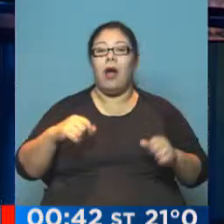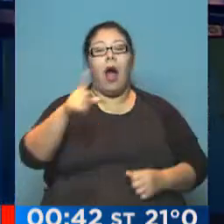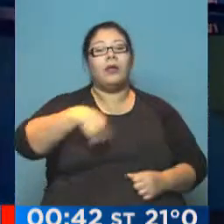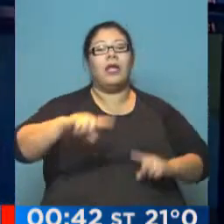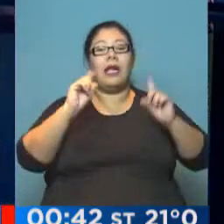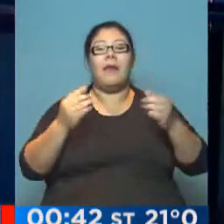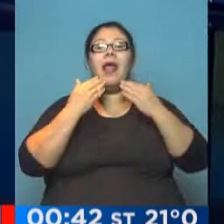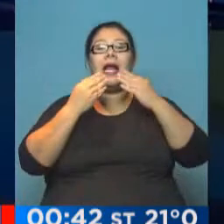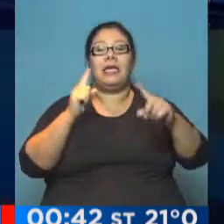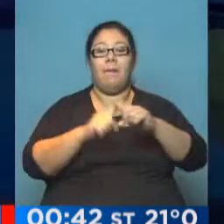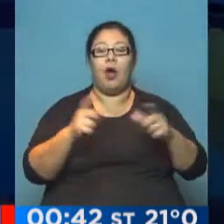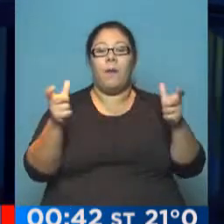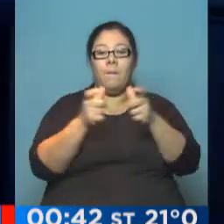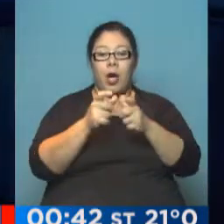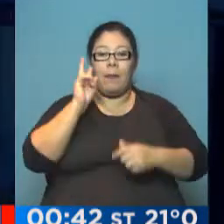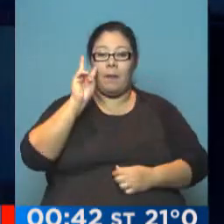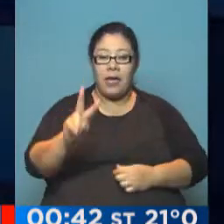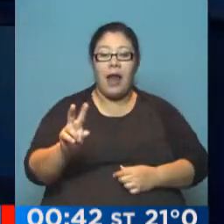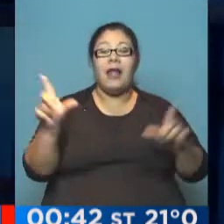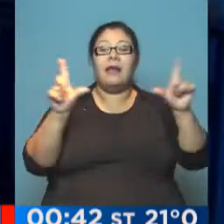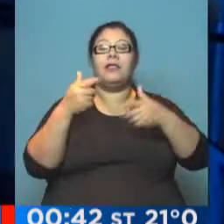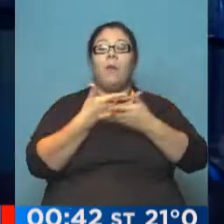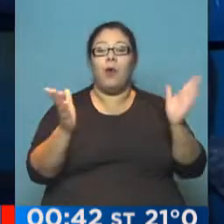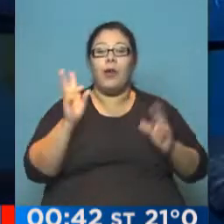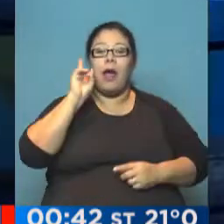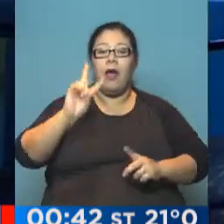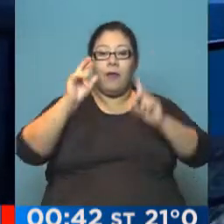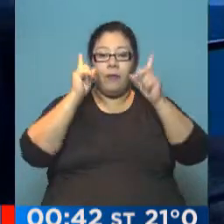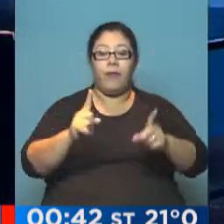por acompañarnos. Quédense en la pantalla de la TV pública y mañana, cerca de la